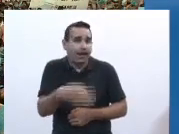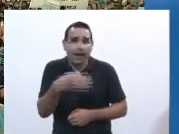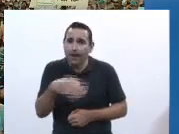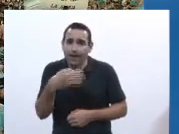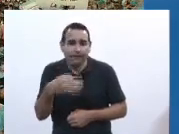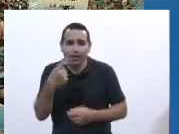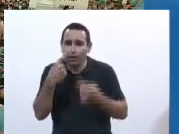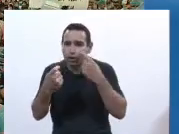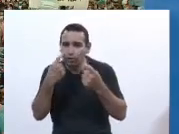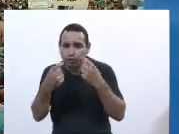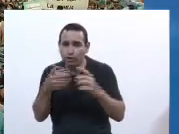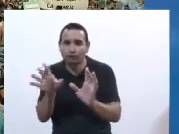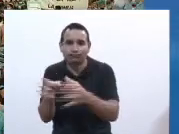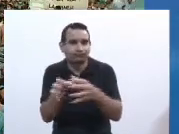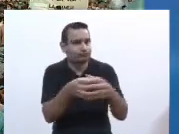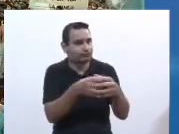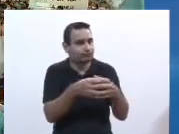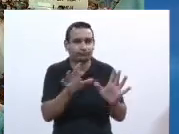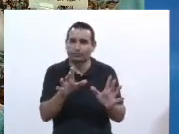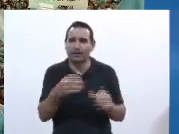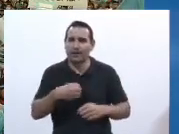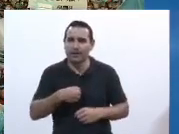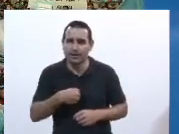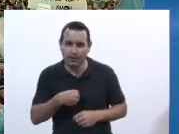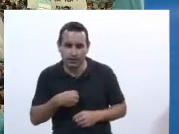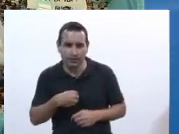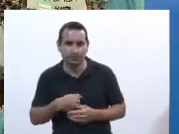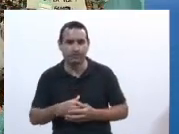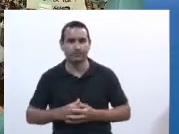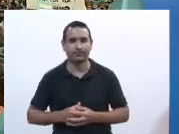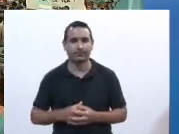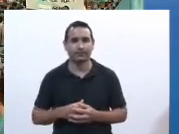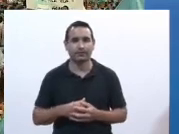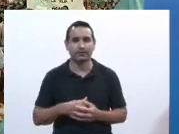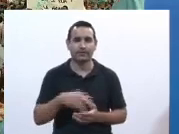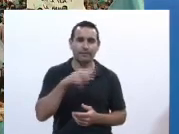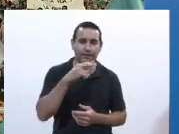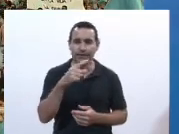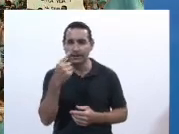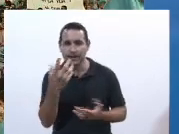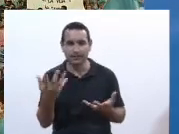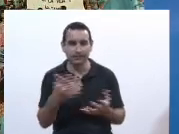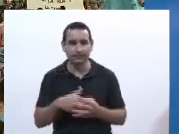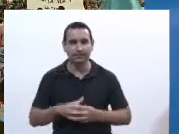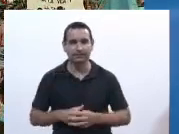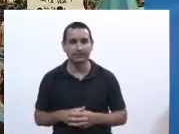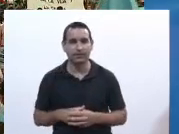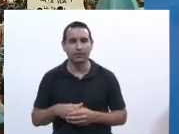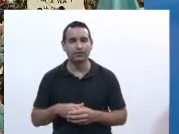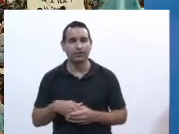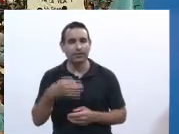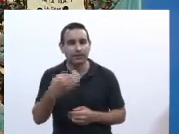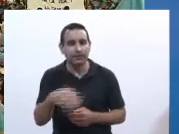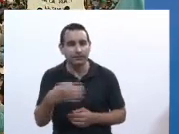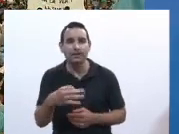las organizaciones, la religión, los sí y los no, los celestes y los verdes, tienen que estar para informar a todos